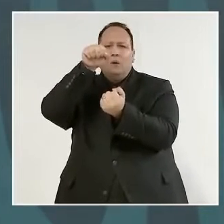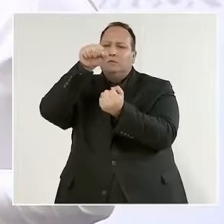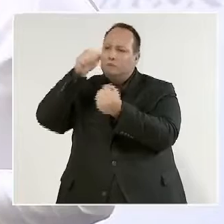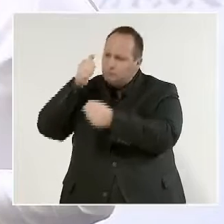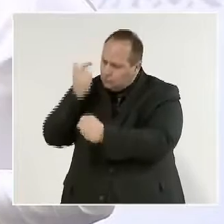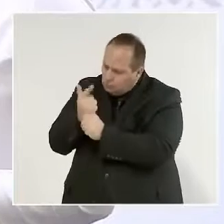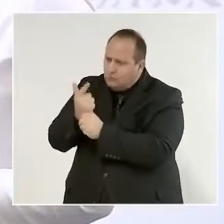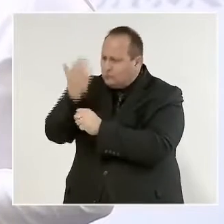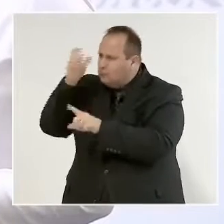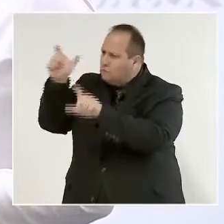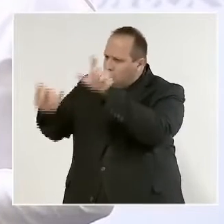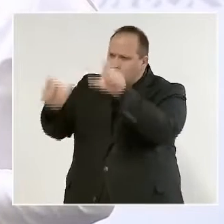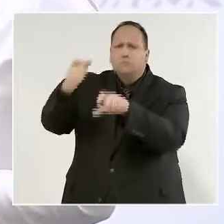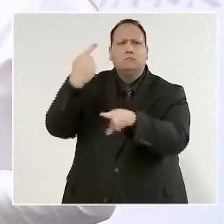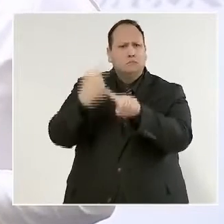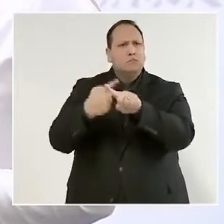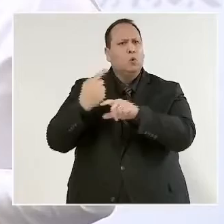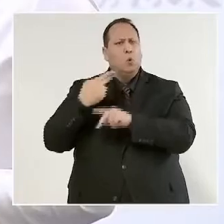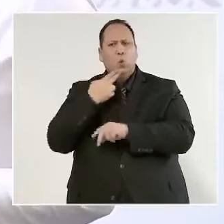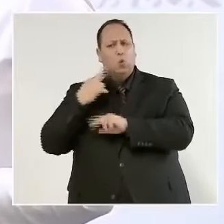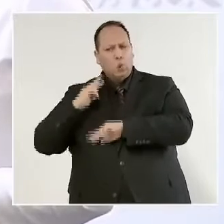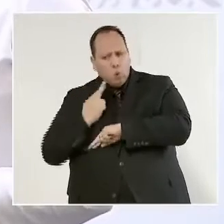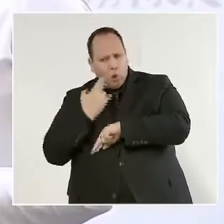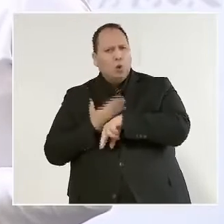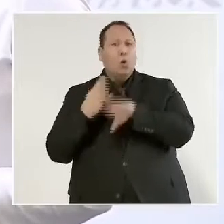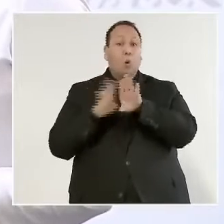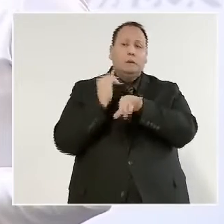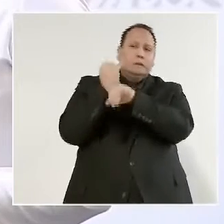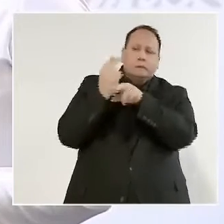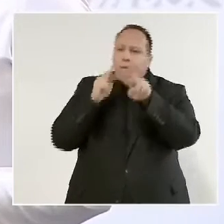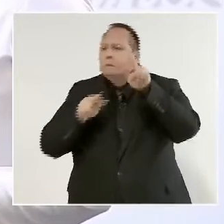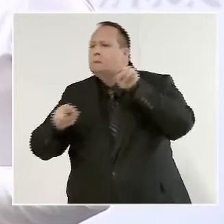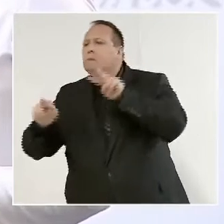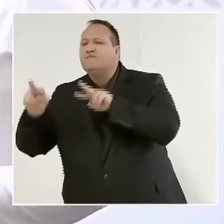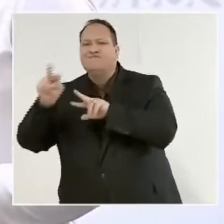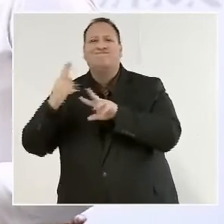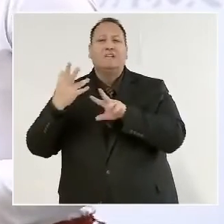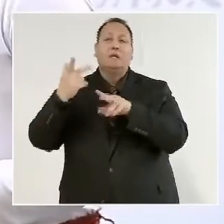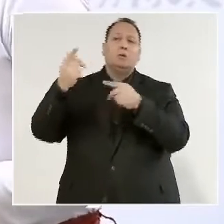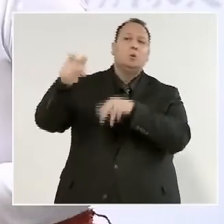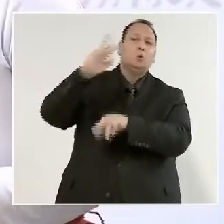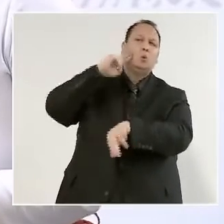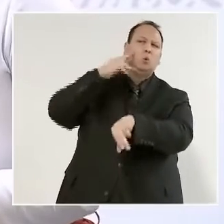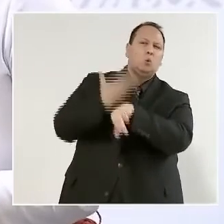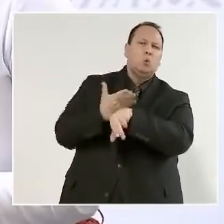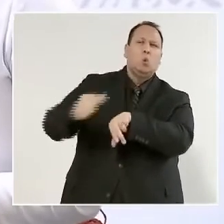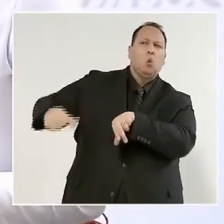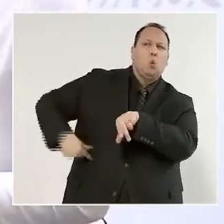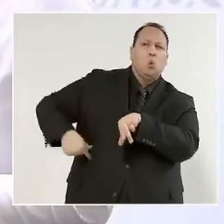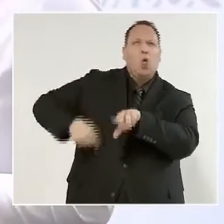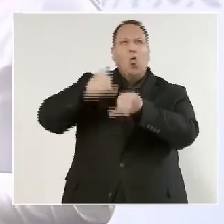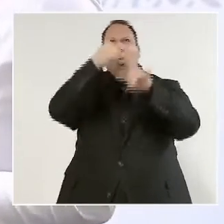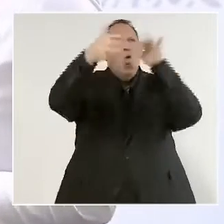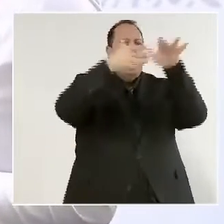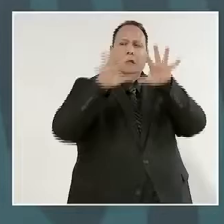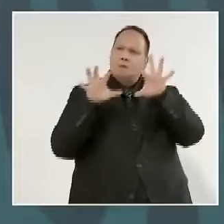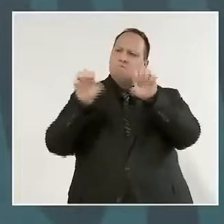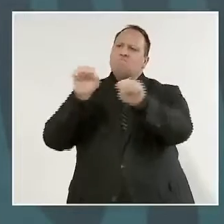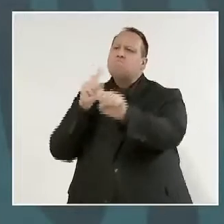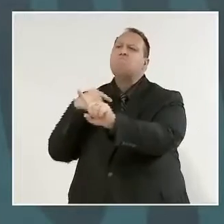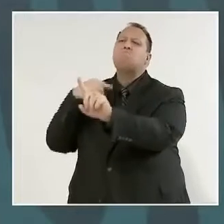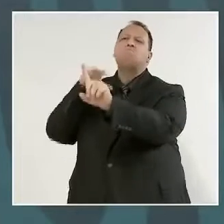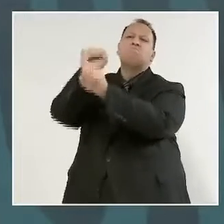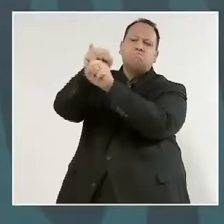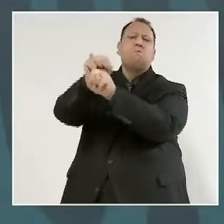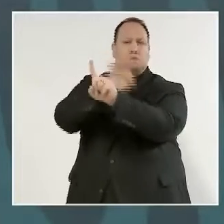vehículos y puedan llevarse a cabo las investigaciones para dar con los responsables de la violencia.